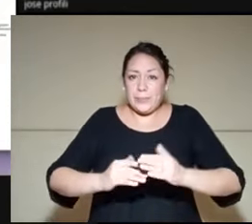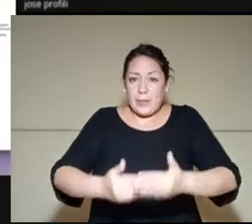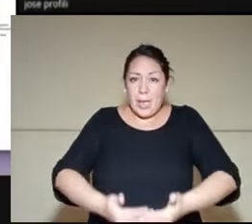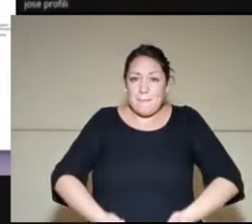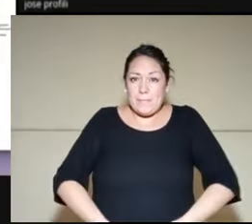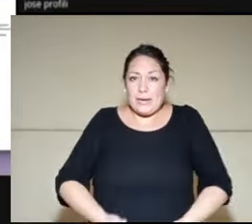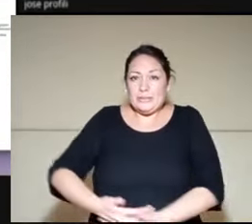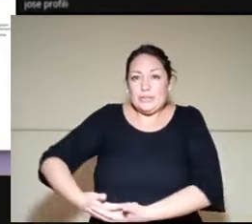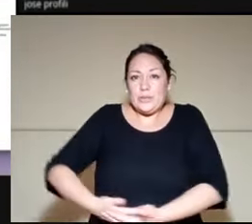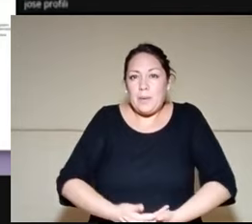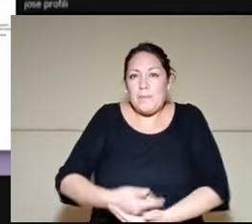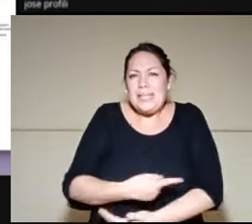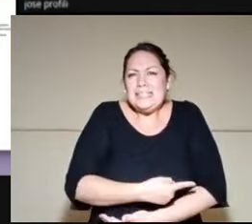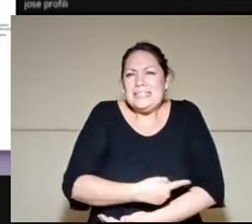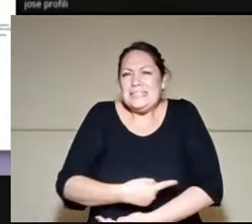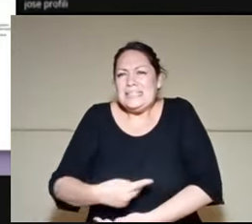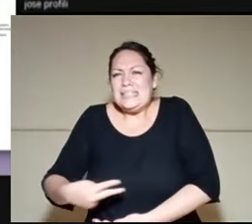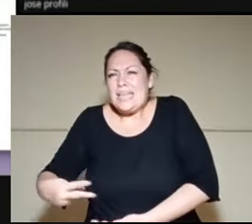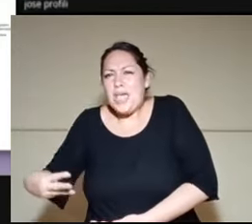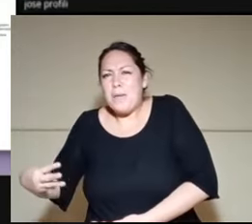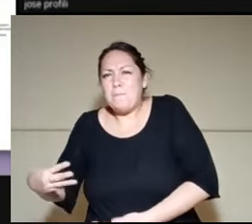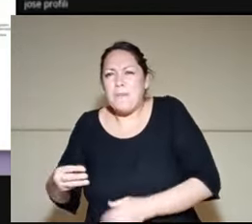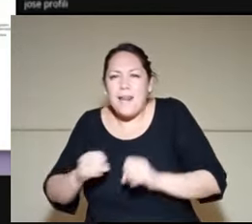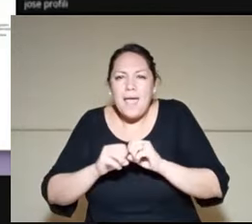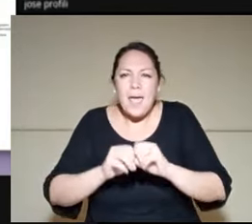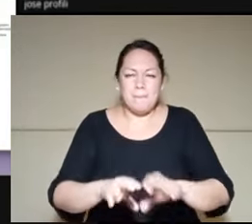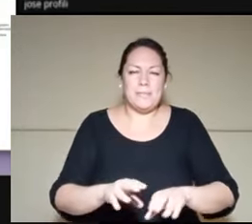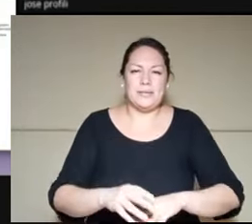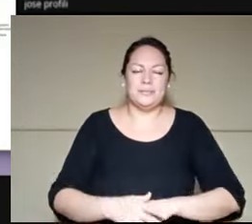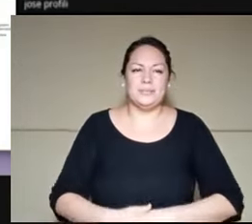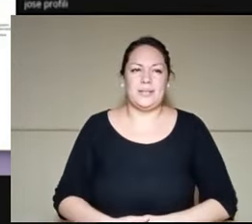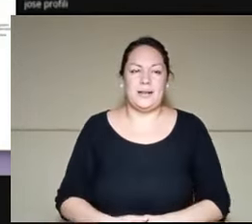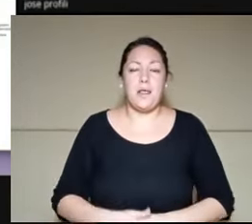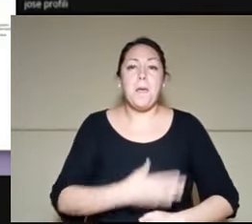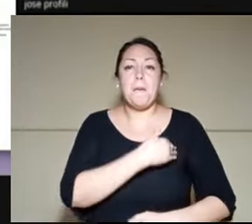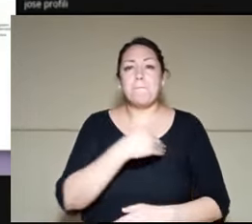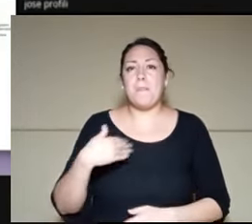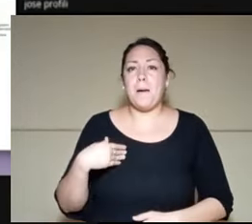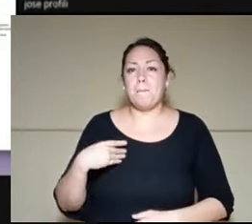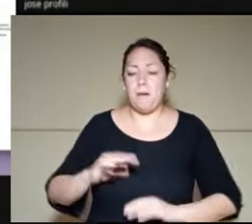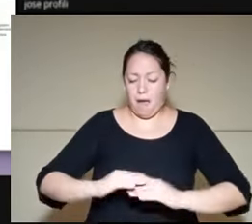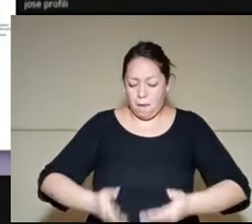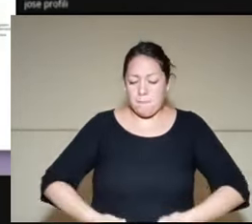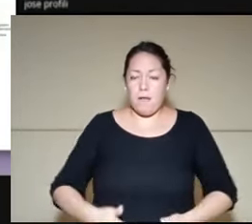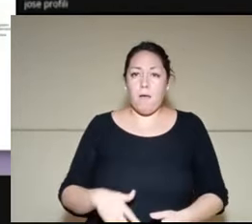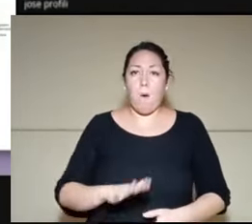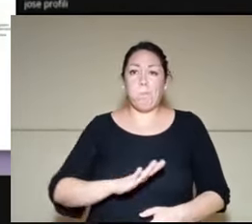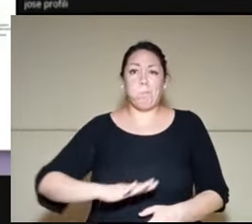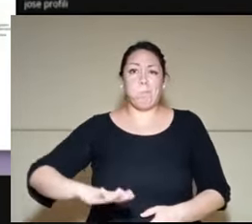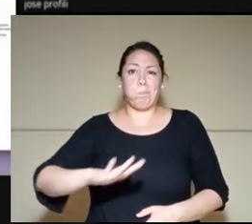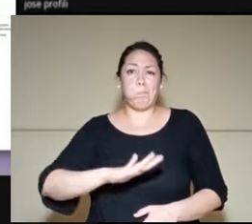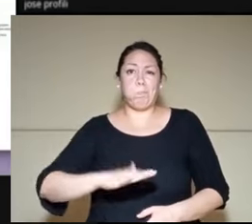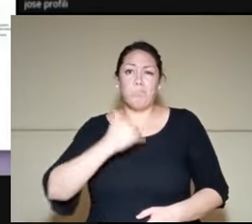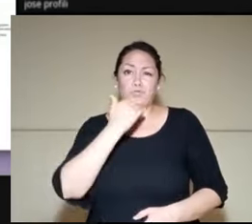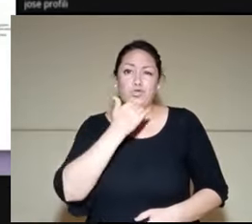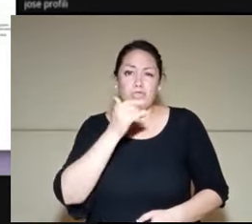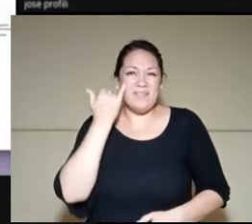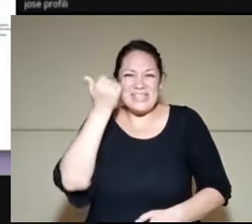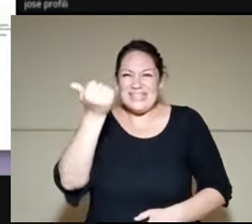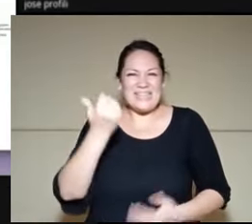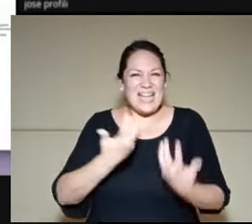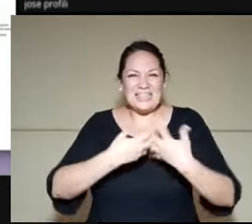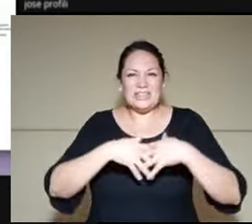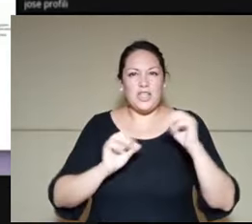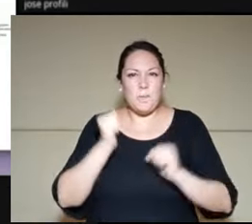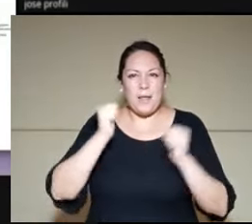de la gestación. Todavía a veces la mujer todavía ni se entera que está embarazada y ya hay desarrollo del sistema nervioso.